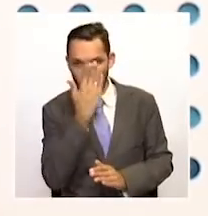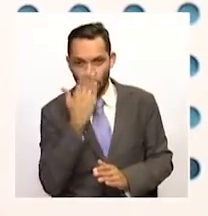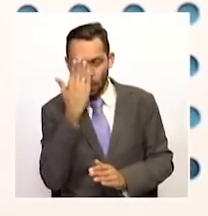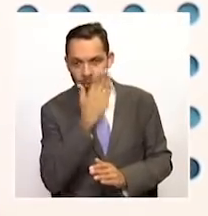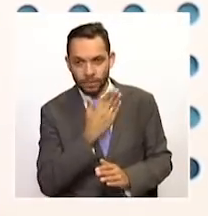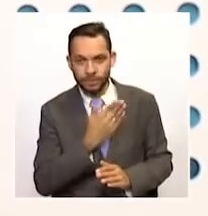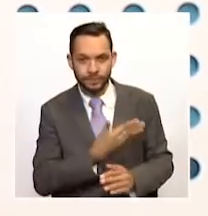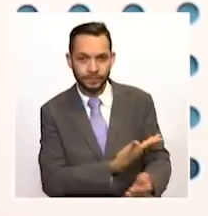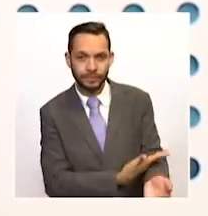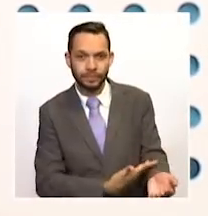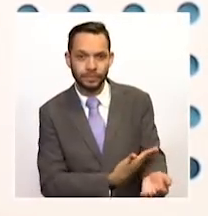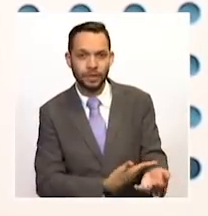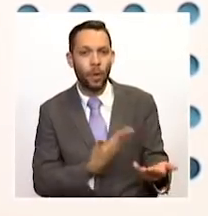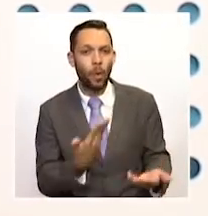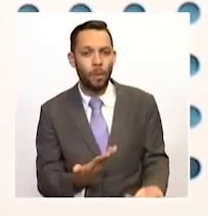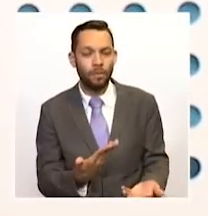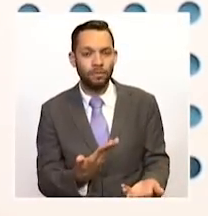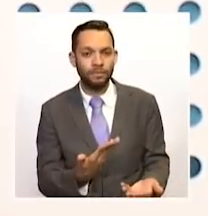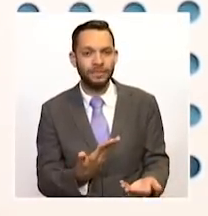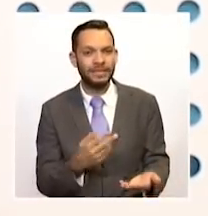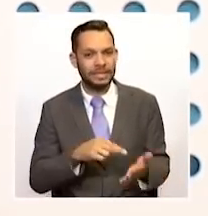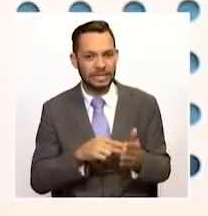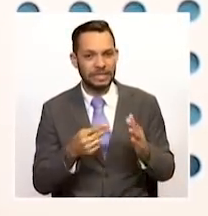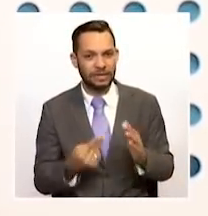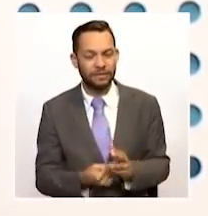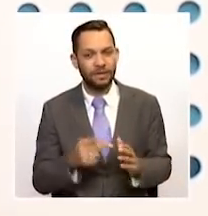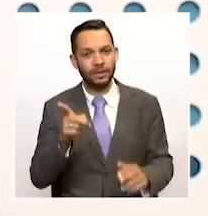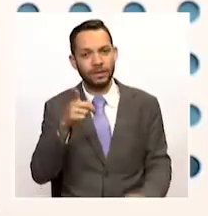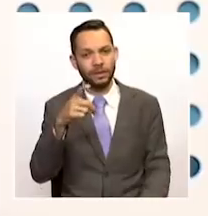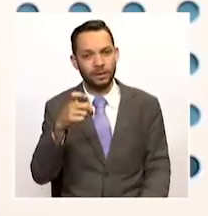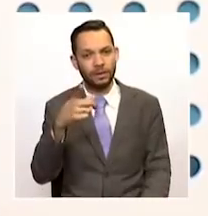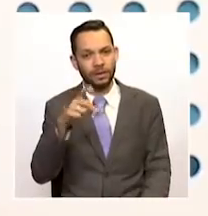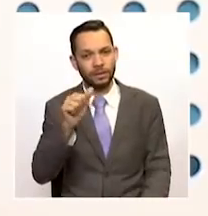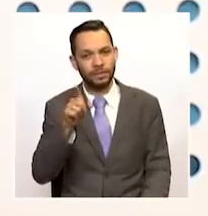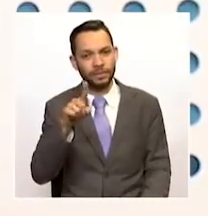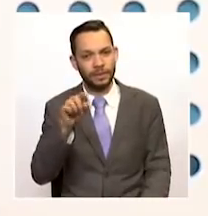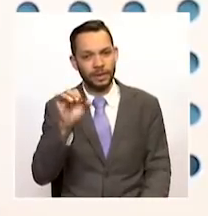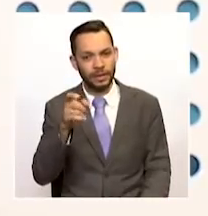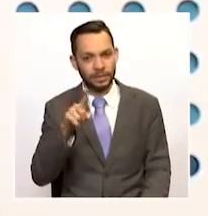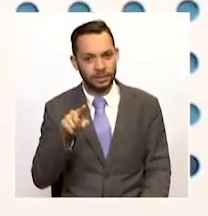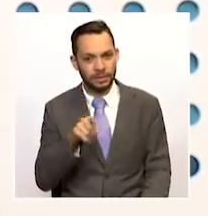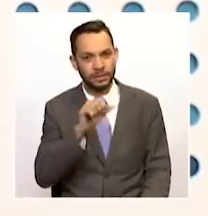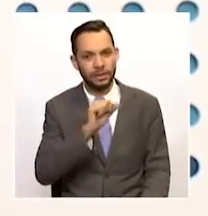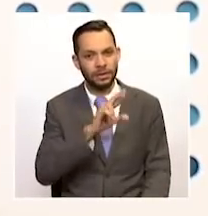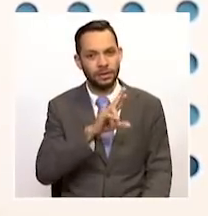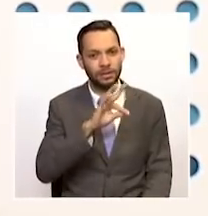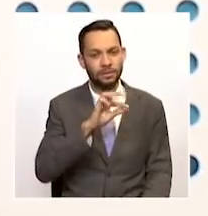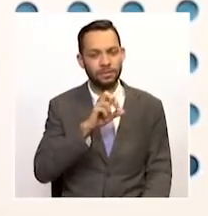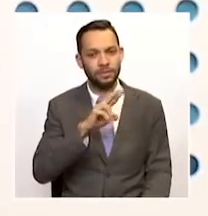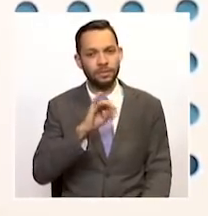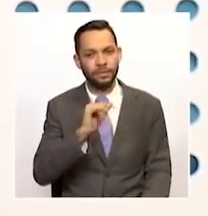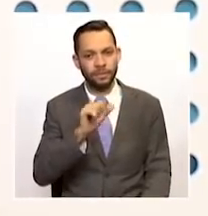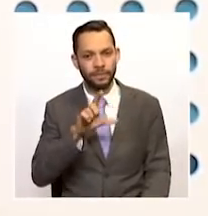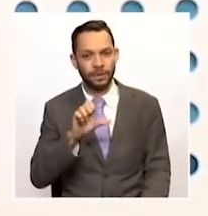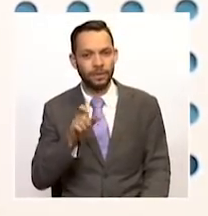denomina gases arteriales y es importante hacer énfasis en que la muestra debe ser de gases arteriales